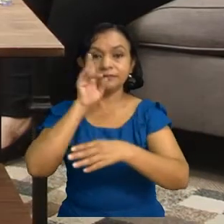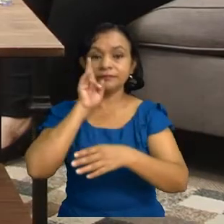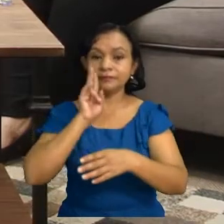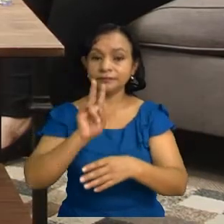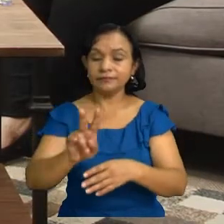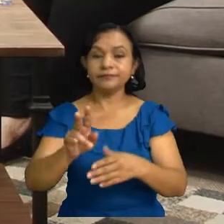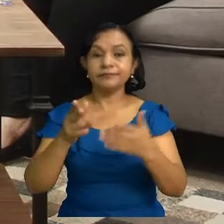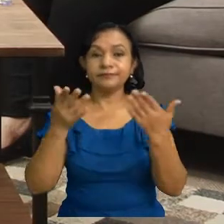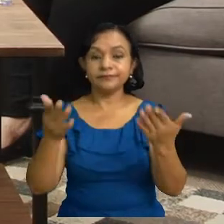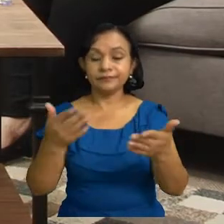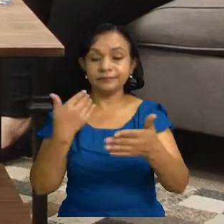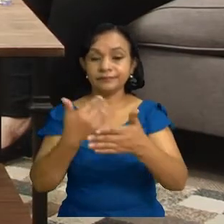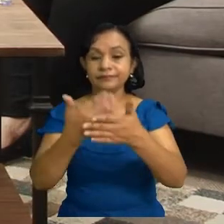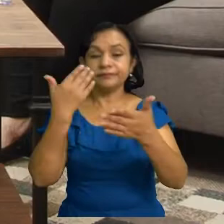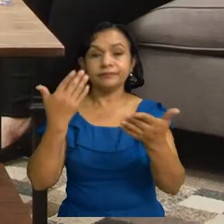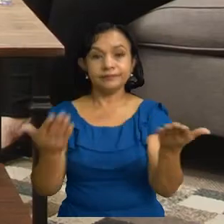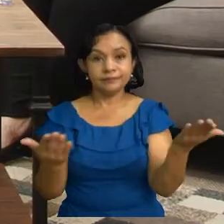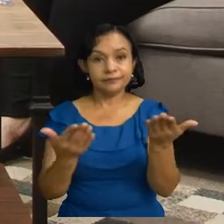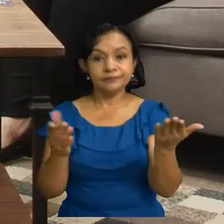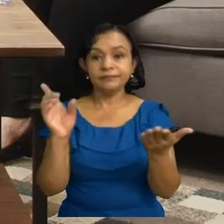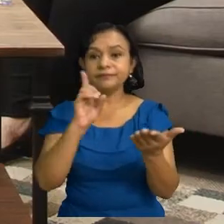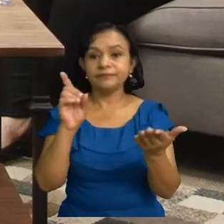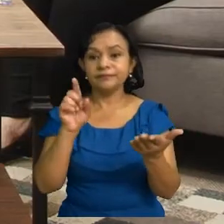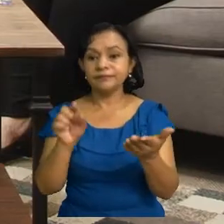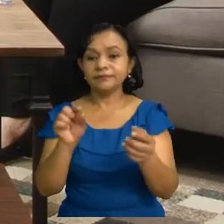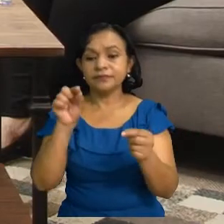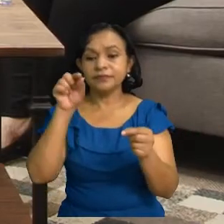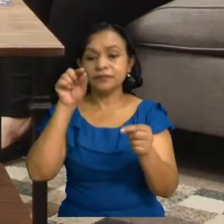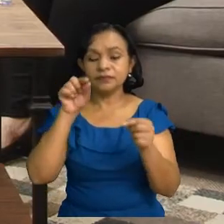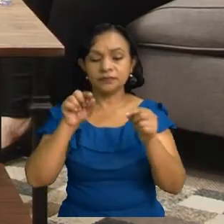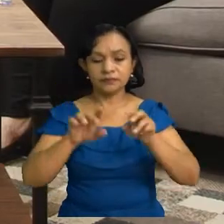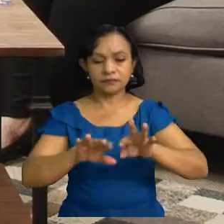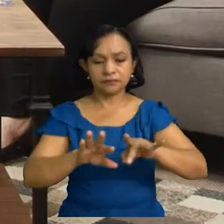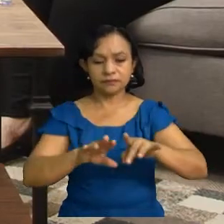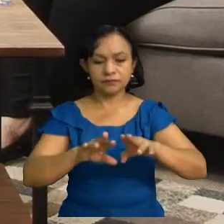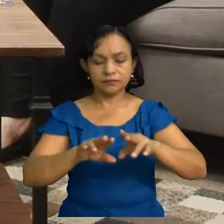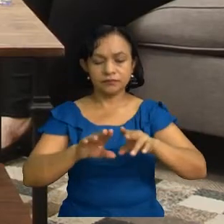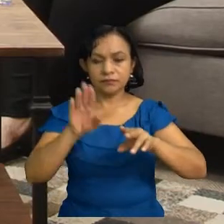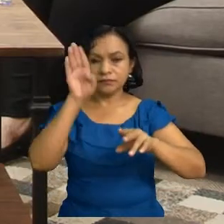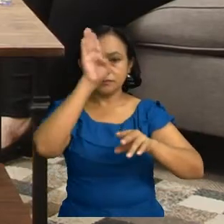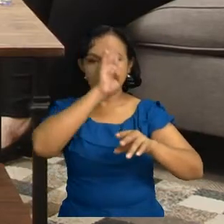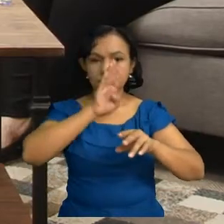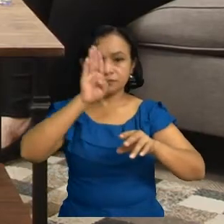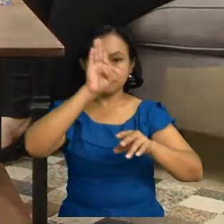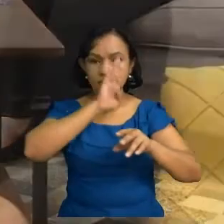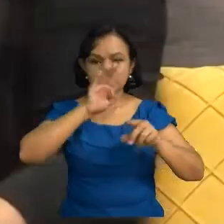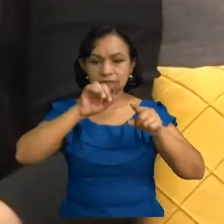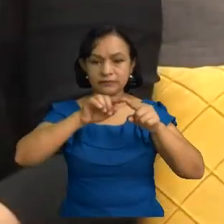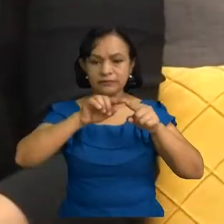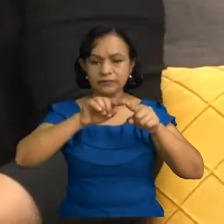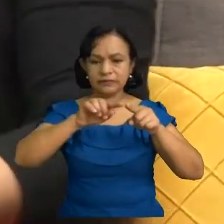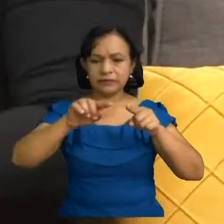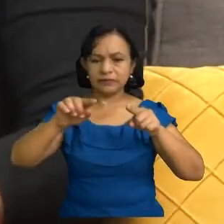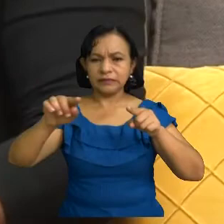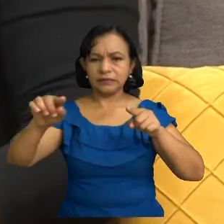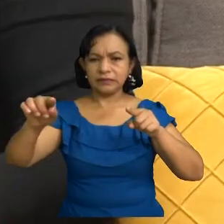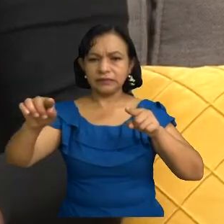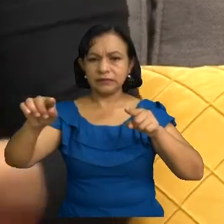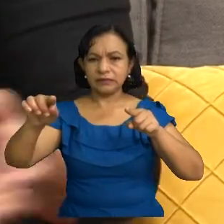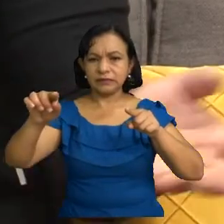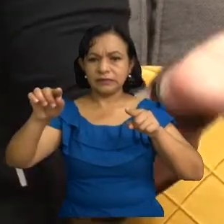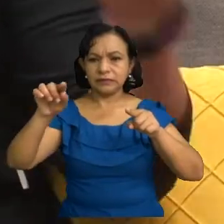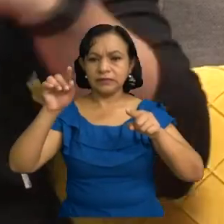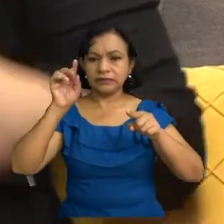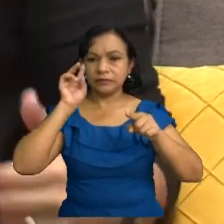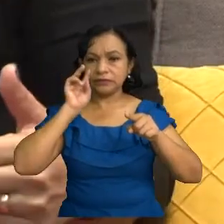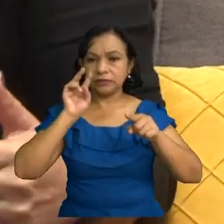punto de calor entonces si cae un punto de calor de bluefield buscando indio maíz nosotros nos